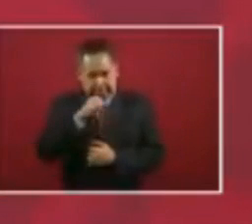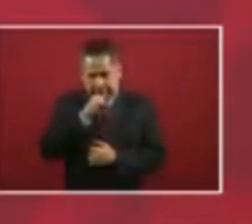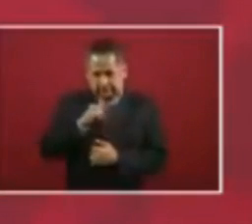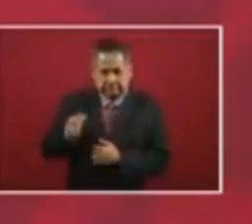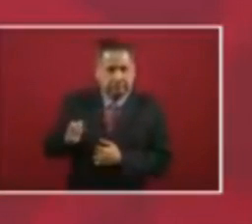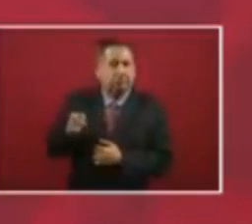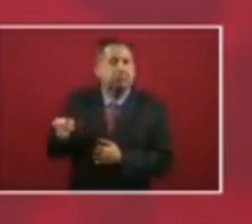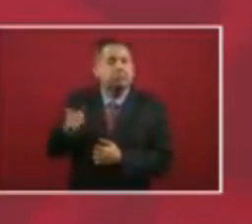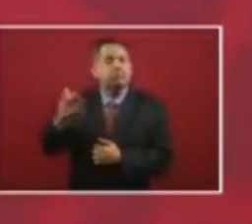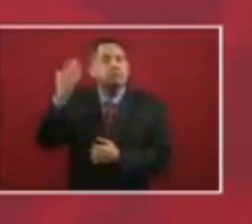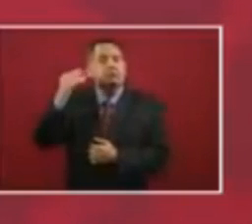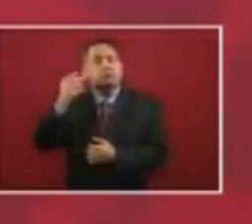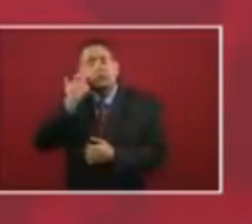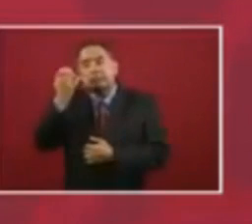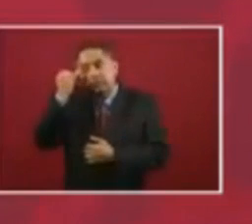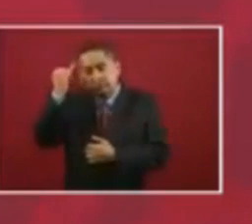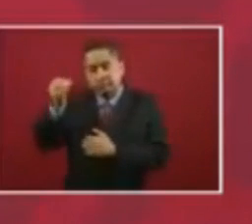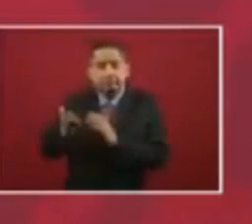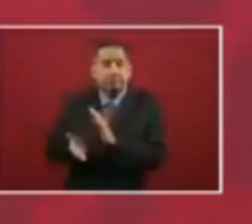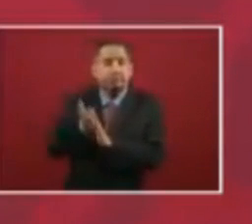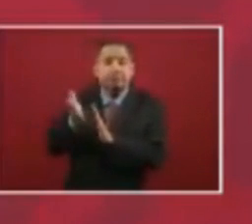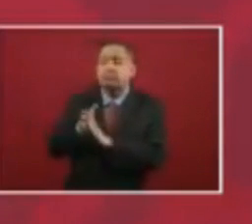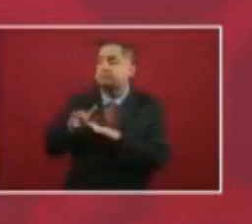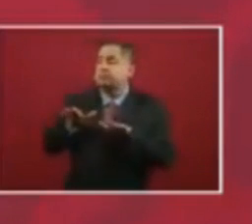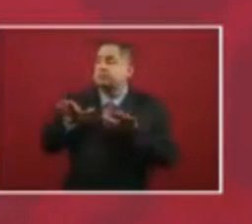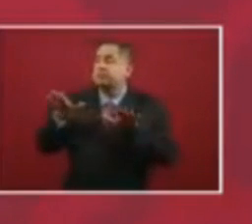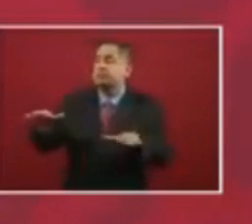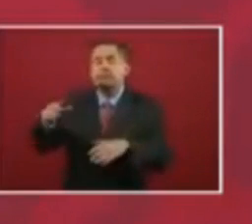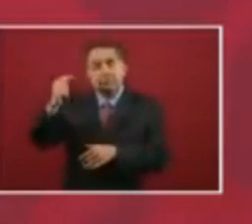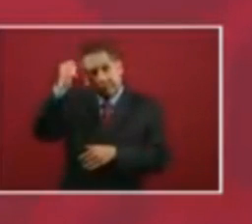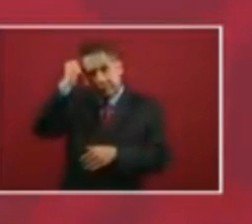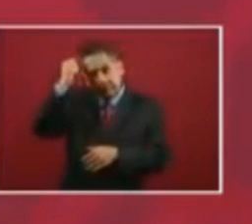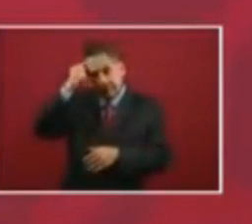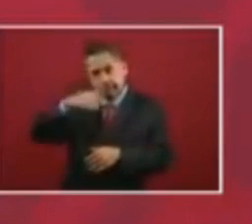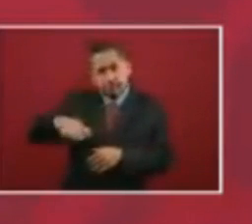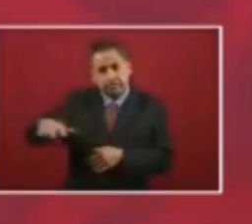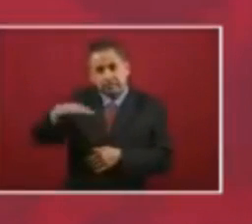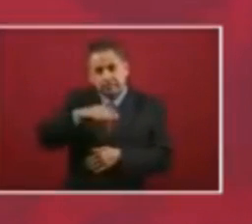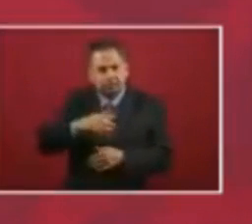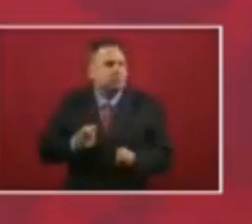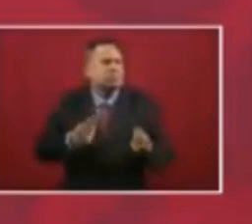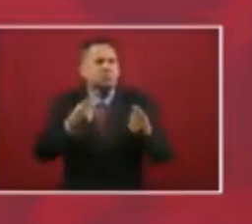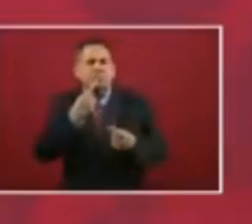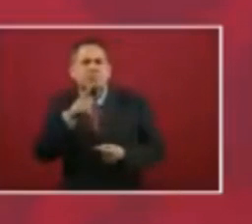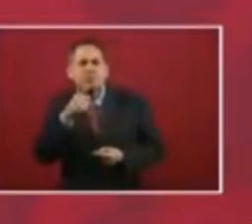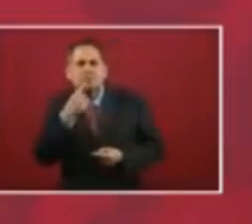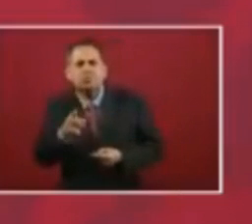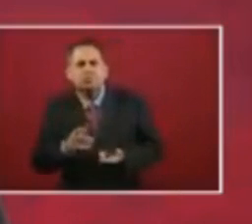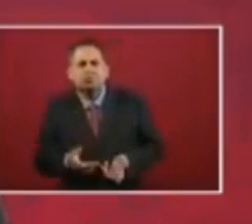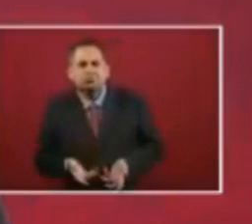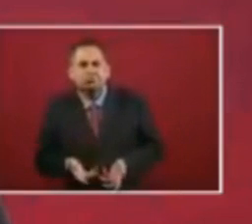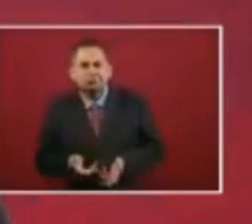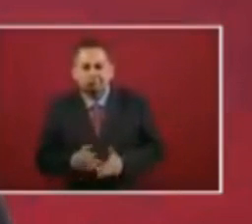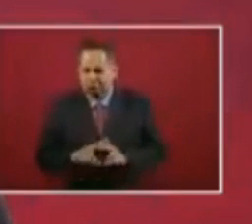de construir en el lago de Texcoco el aeropuerto?